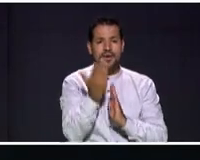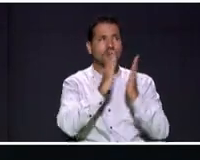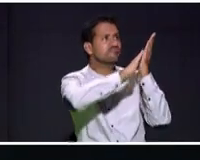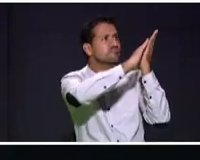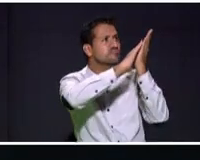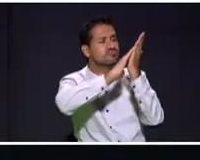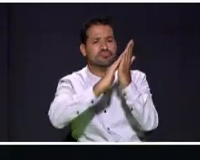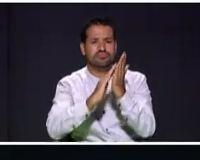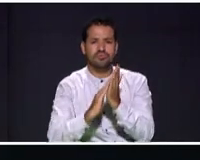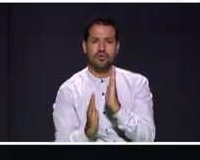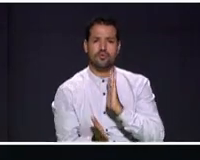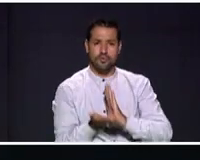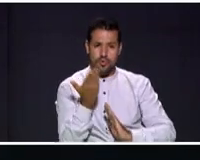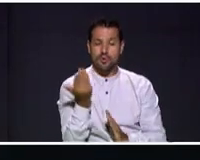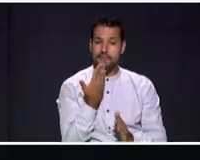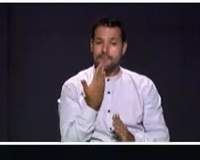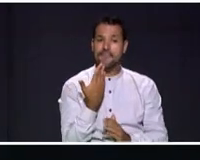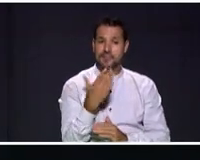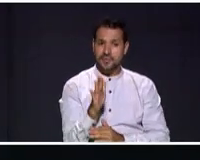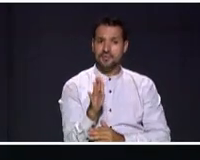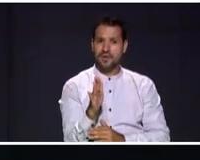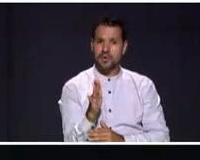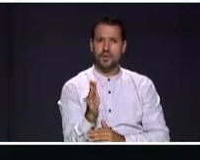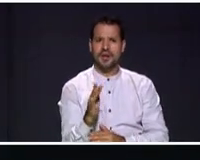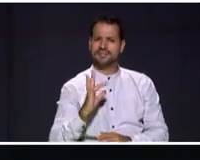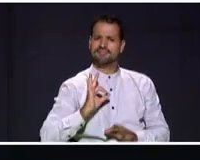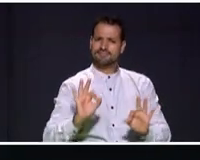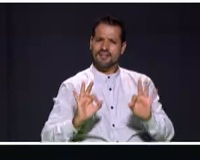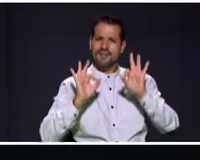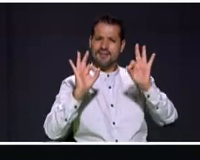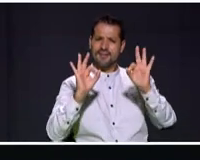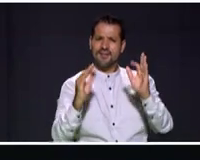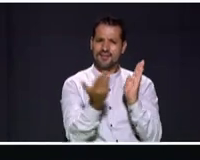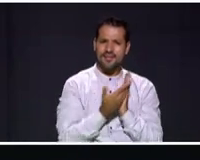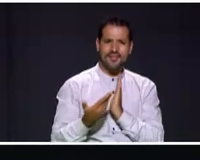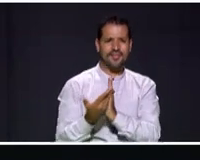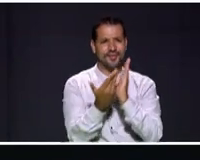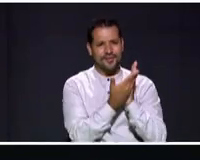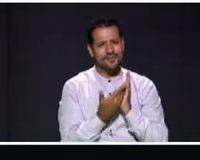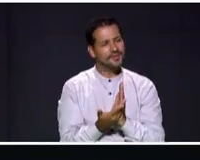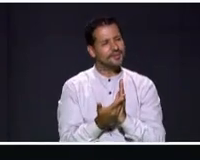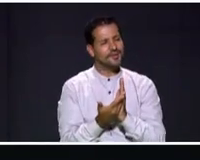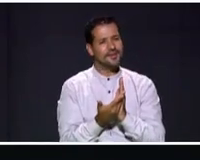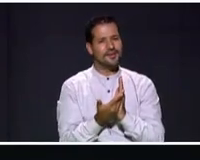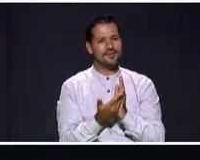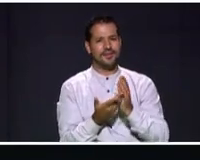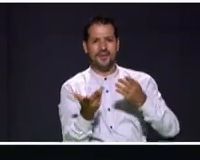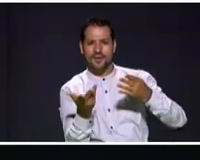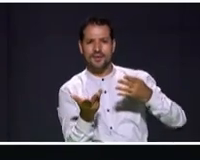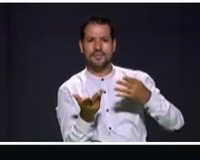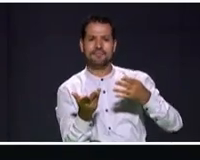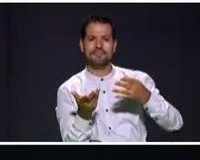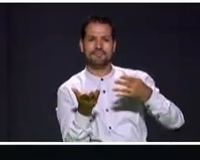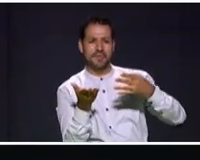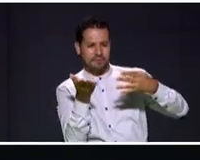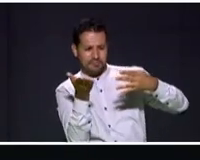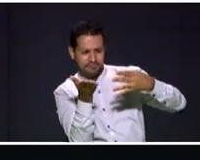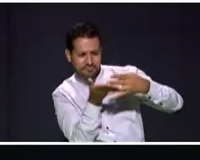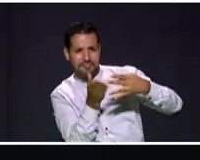educación vamos a mejorar la cobertura y la calidad especialmente en la educación media mejorando los indicadores y los porcentajes